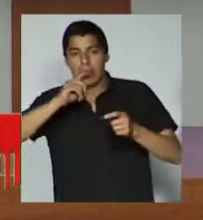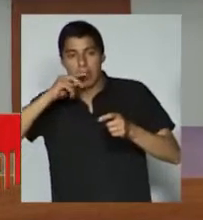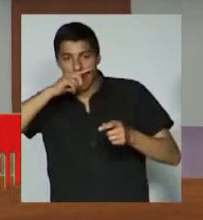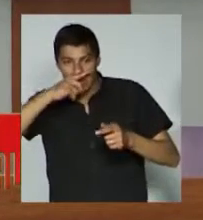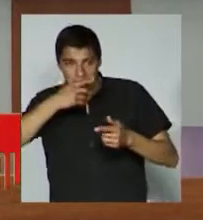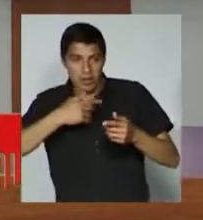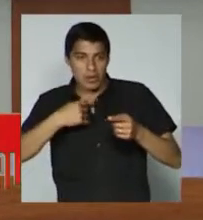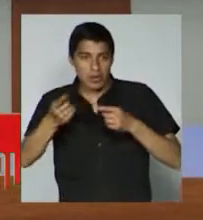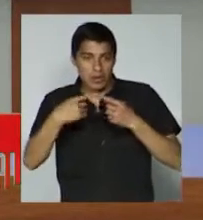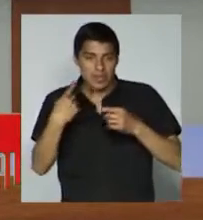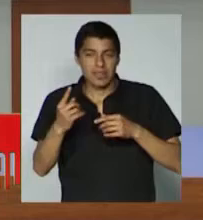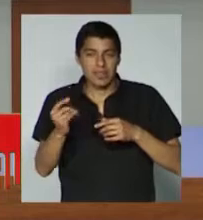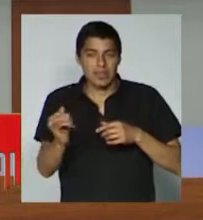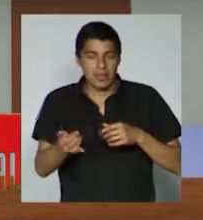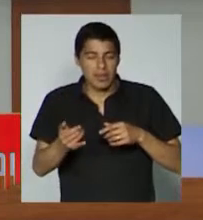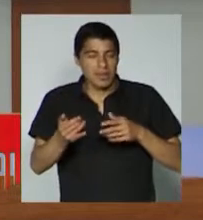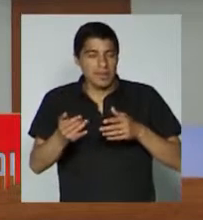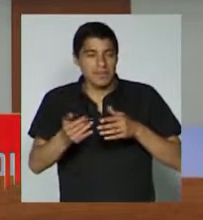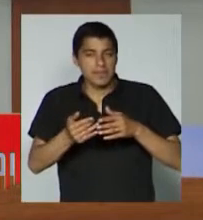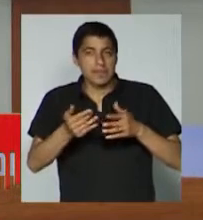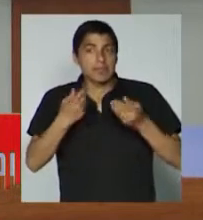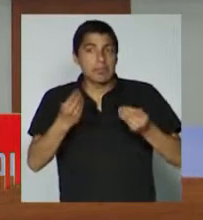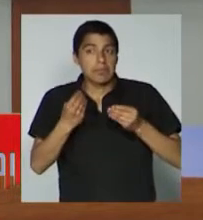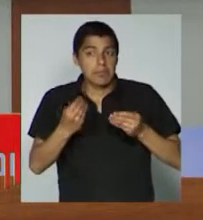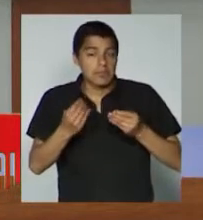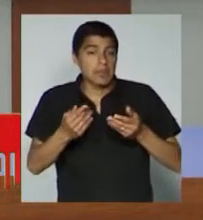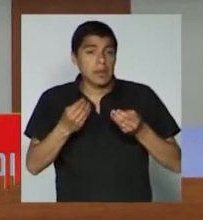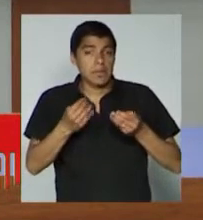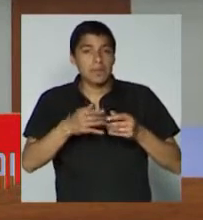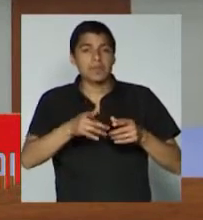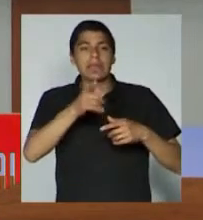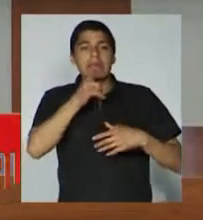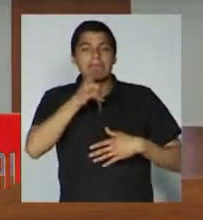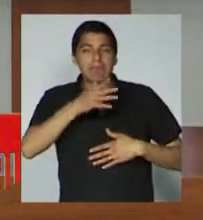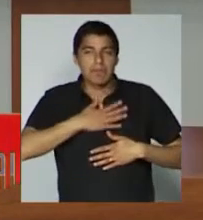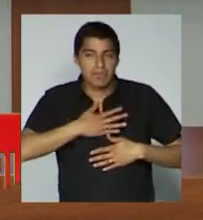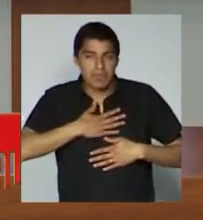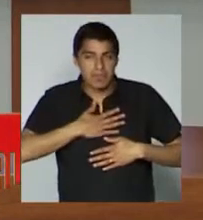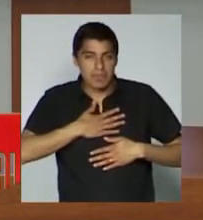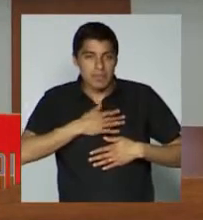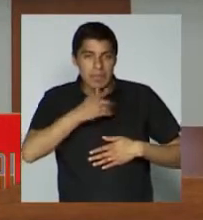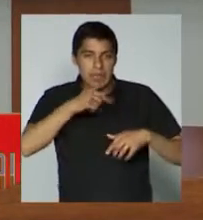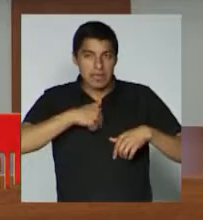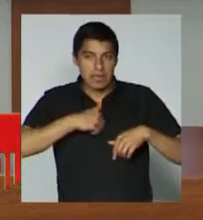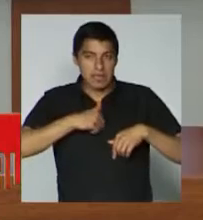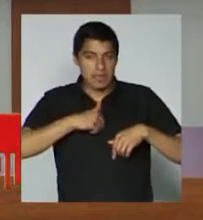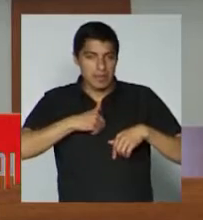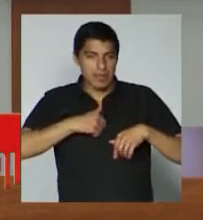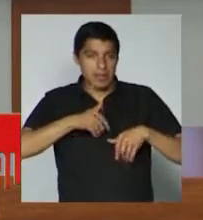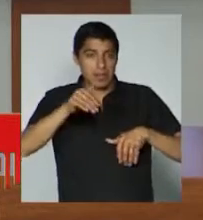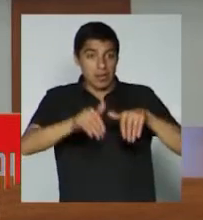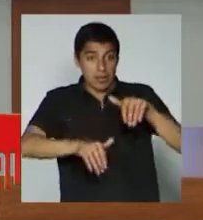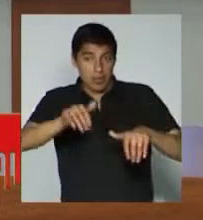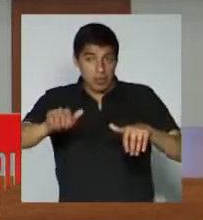Cambiemos, nadie se acercó a ese resultado. ¿Qué puede haber pasado? Yo estimo que ha habido una definición de votos en